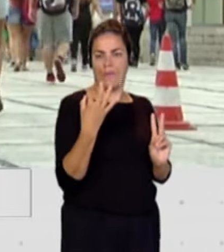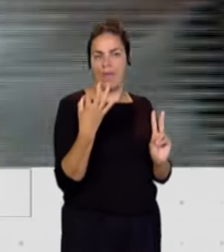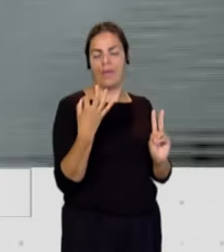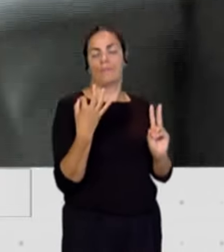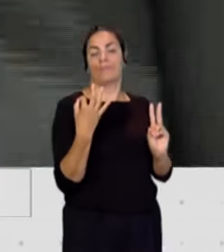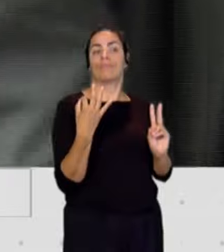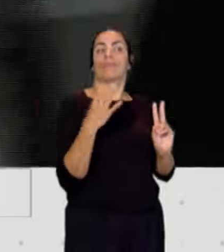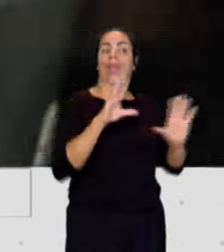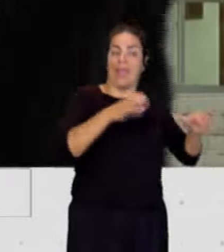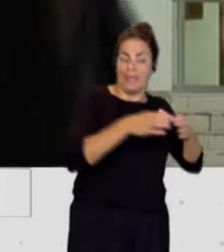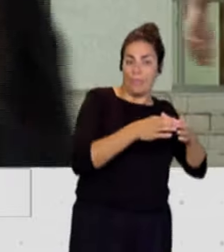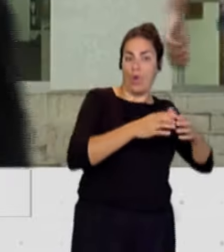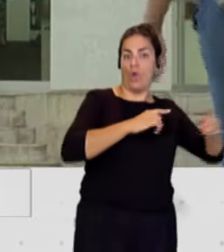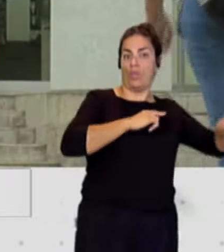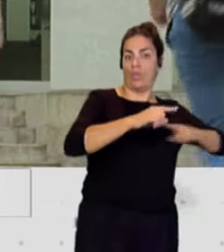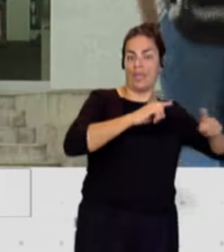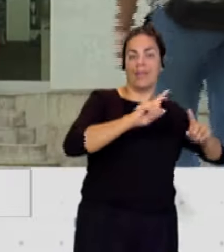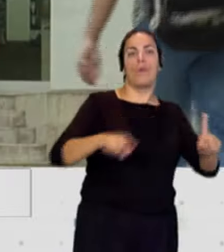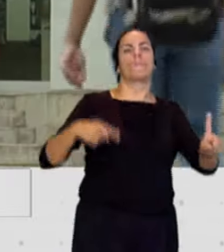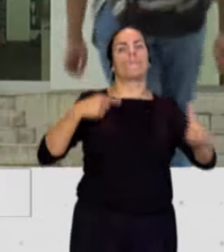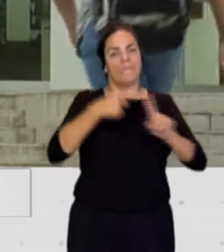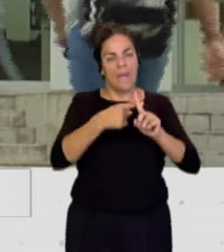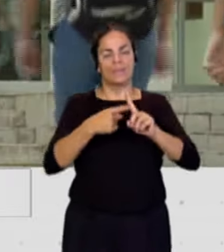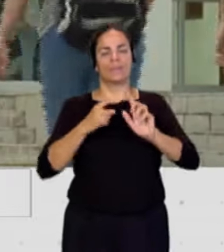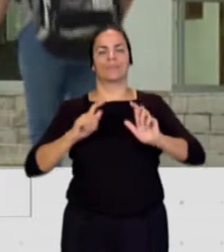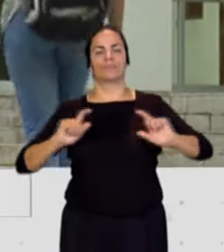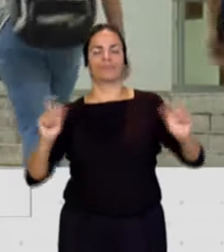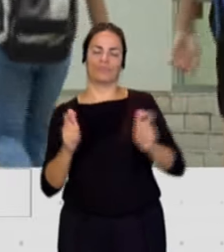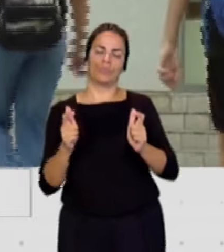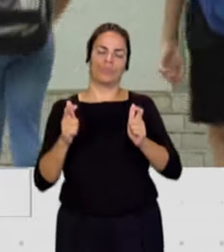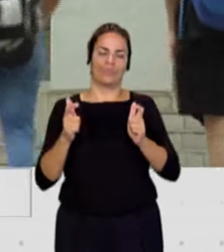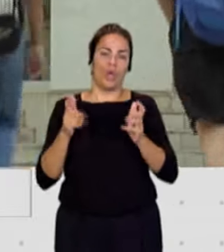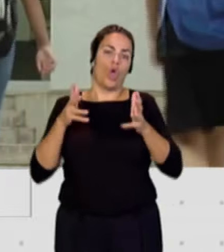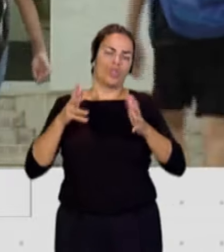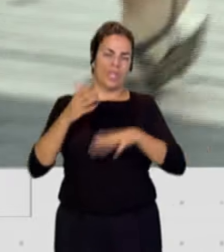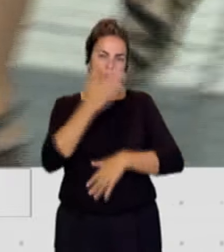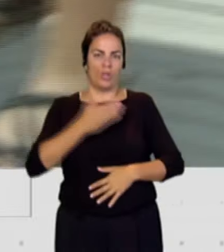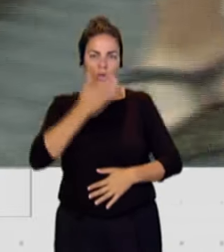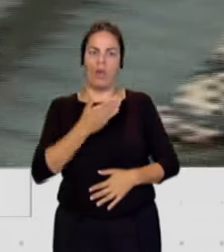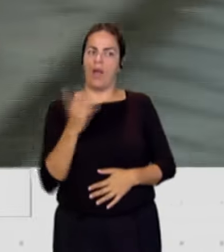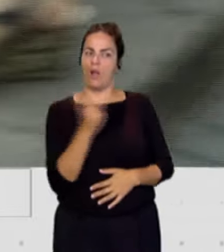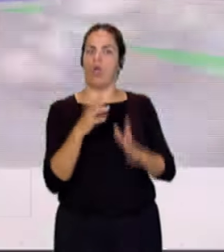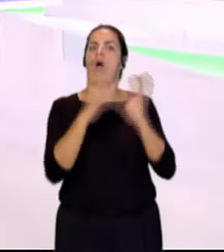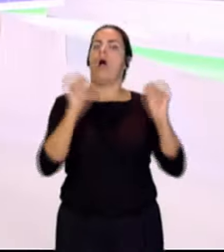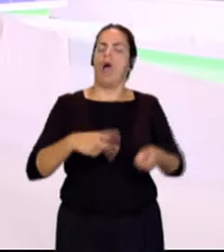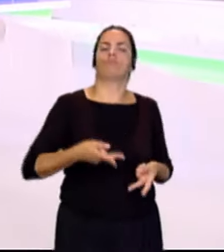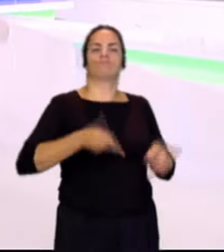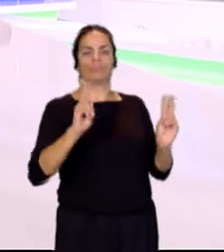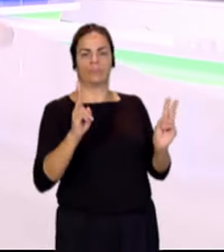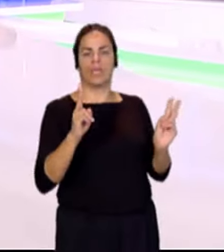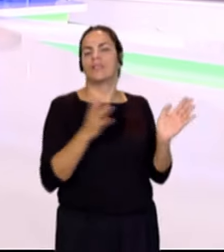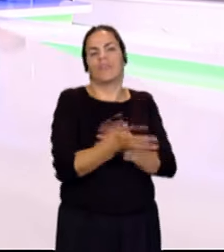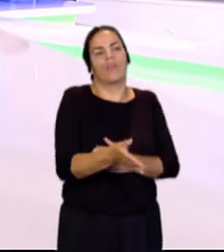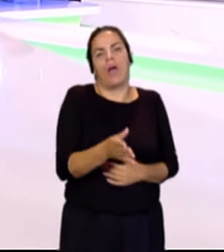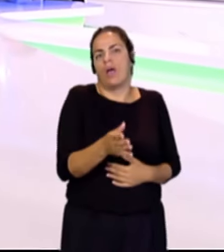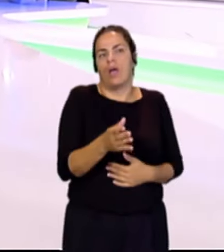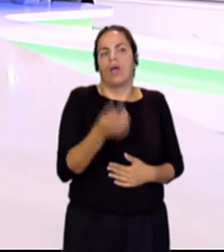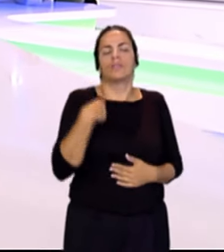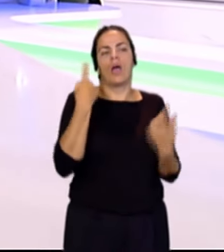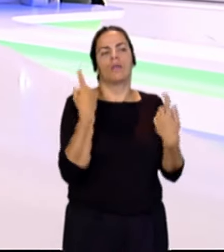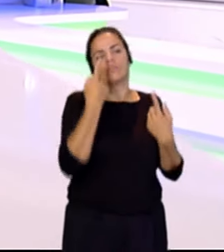no solo por el equipo directivo sino también por el consejo escolar o sea tampoco hemos querido darle toda la responsabilidad a los